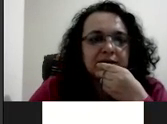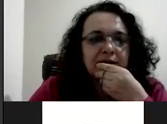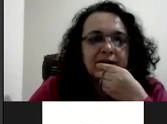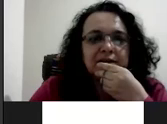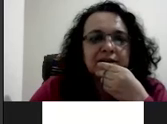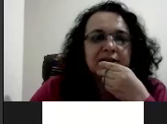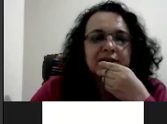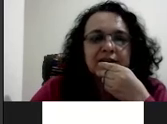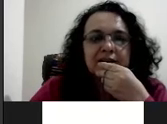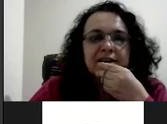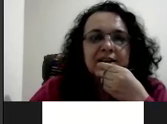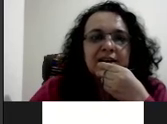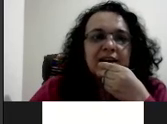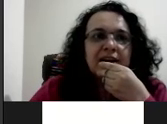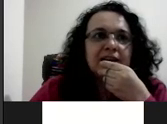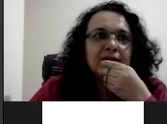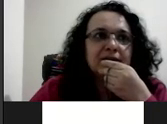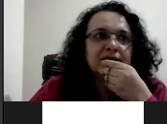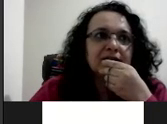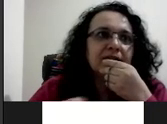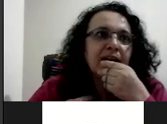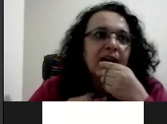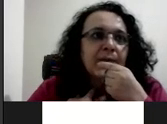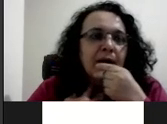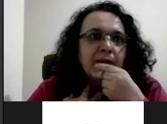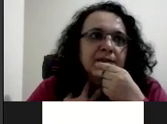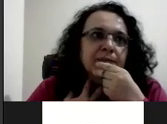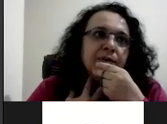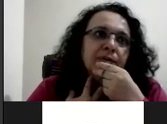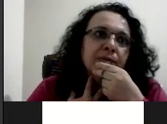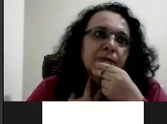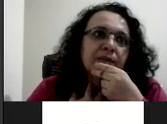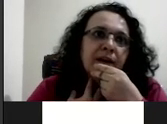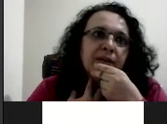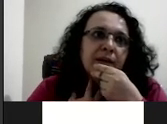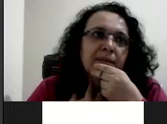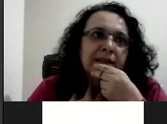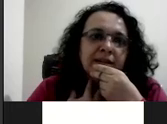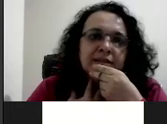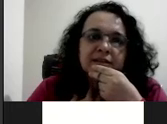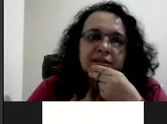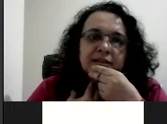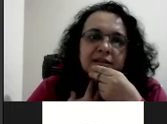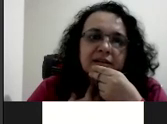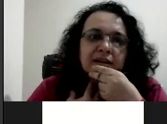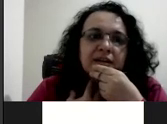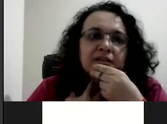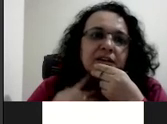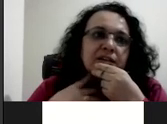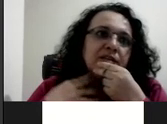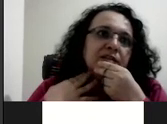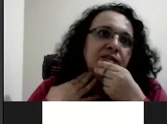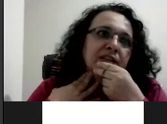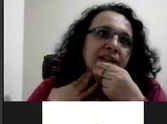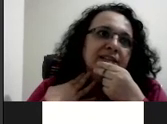atender estudiantes. And also, I was born without amígdalas. O